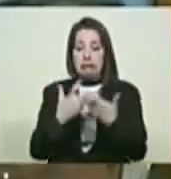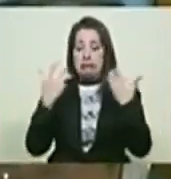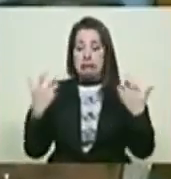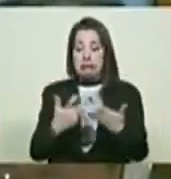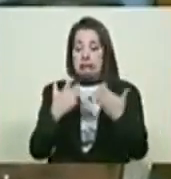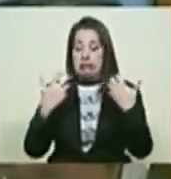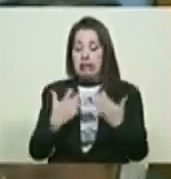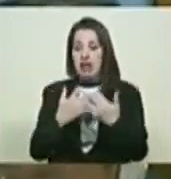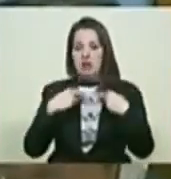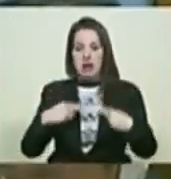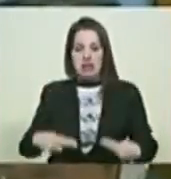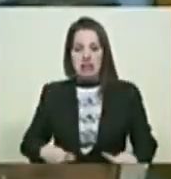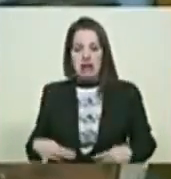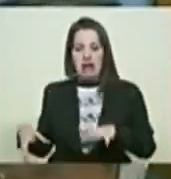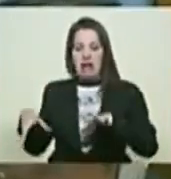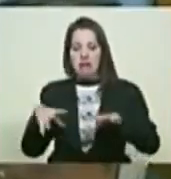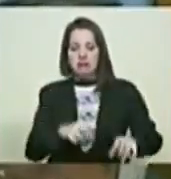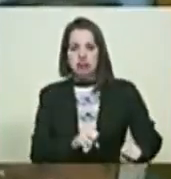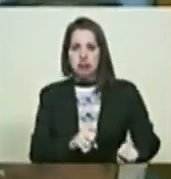humanitaria.